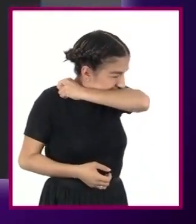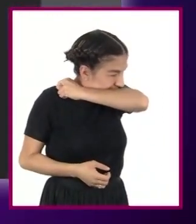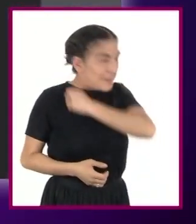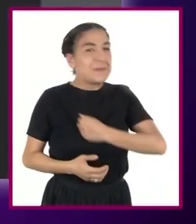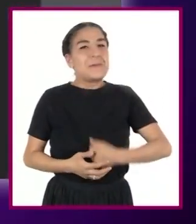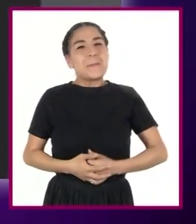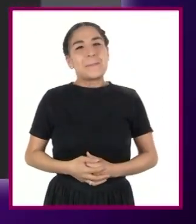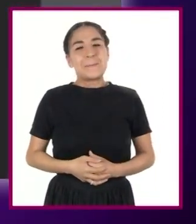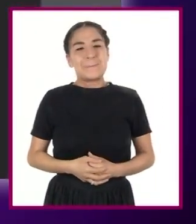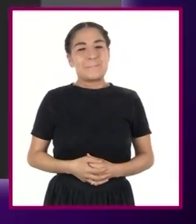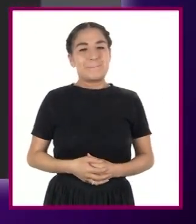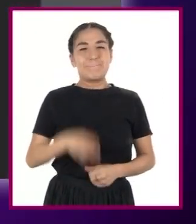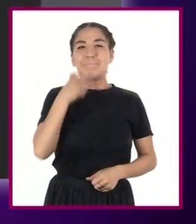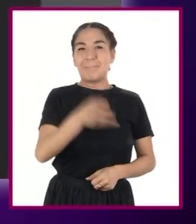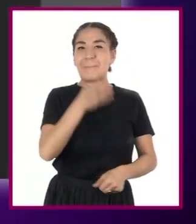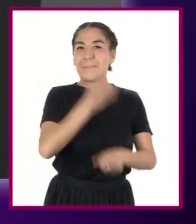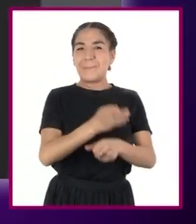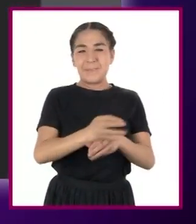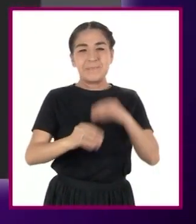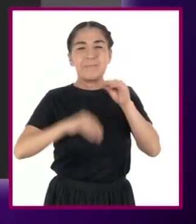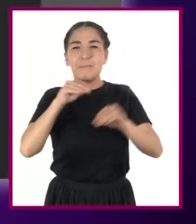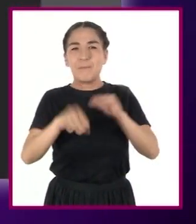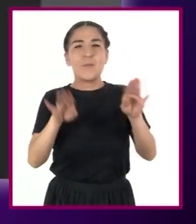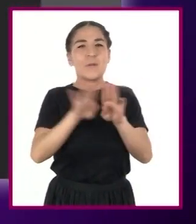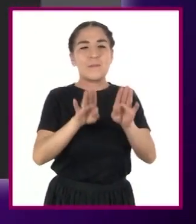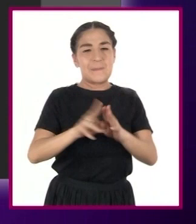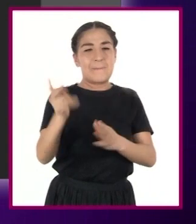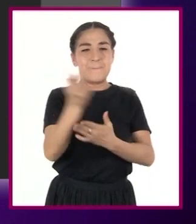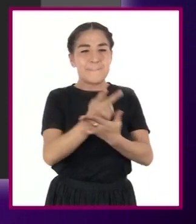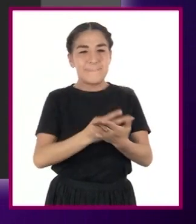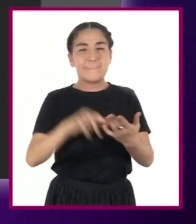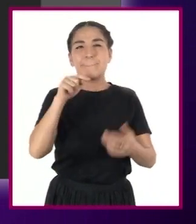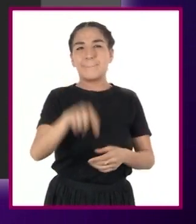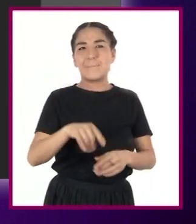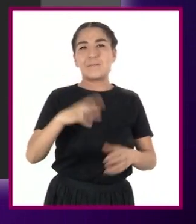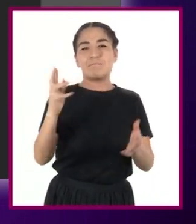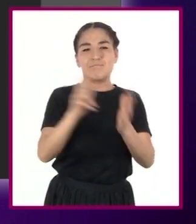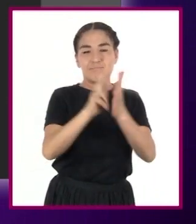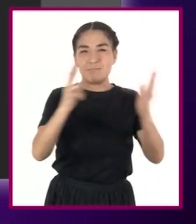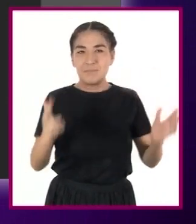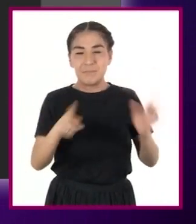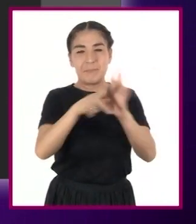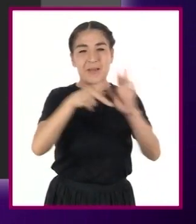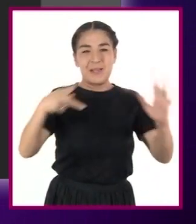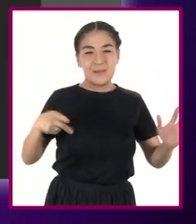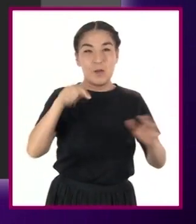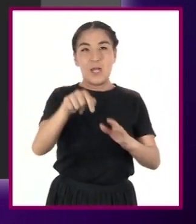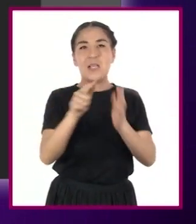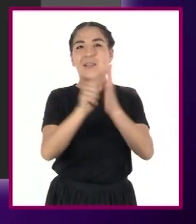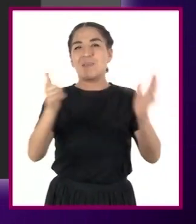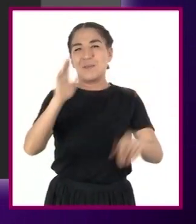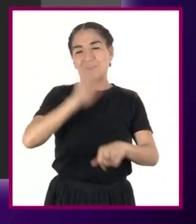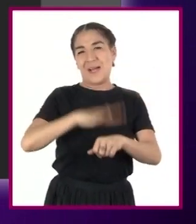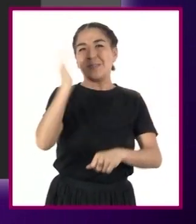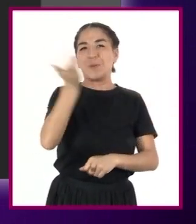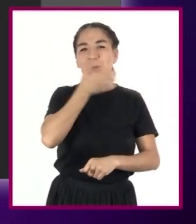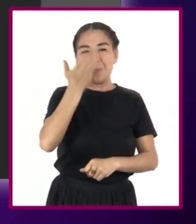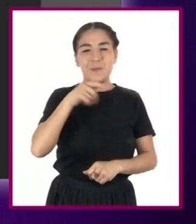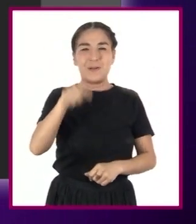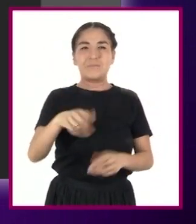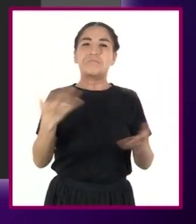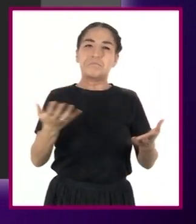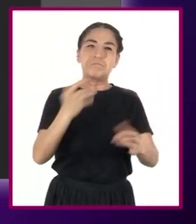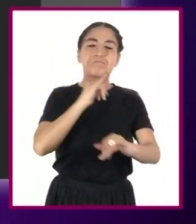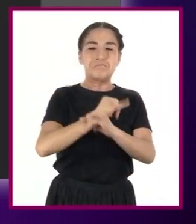En este programa se diseña profesionalmente revistas, periódicos, libros convencionales o